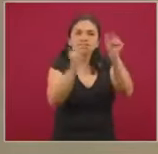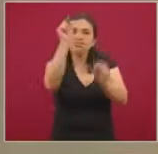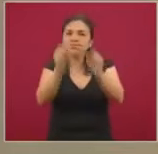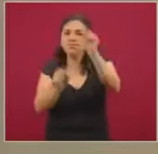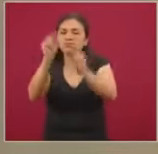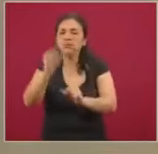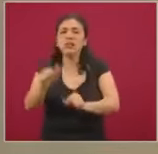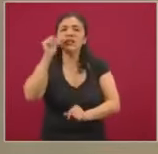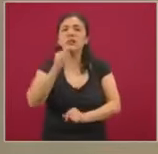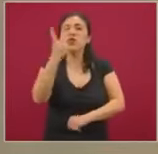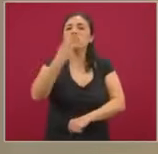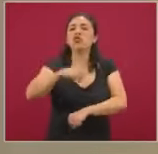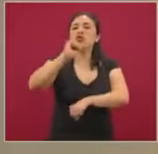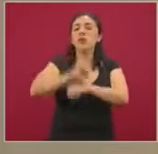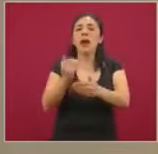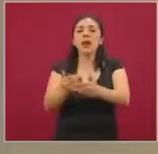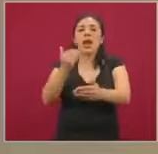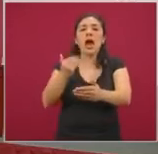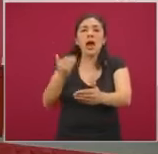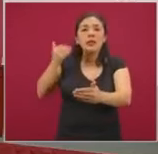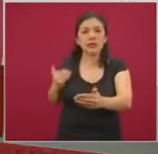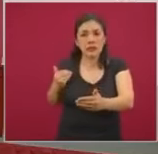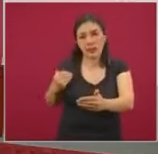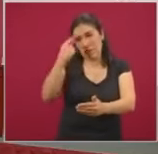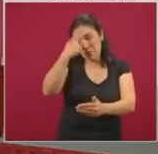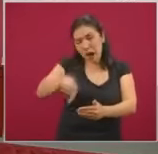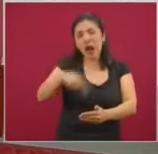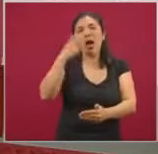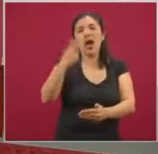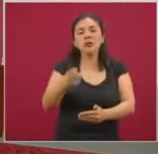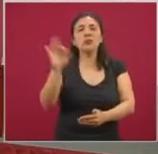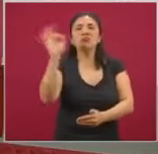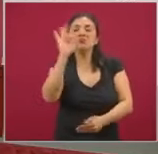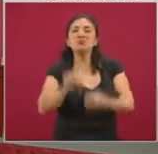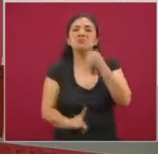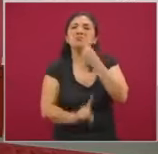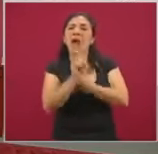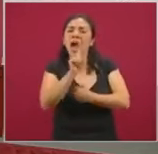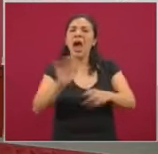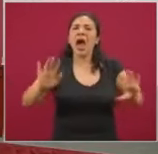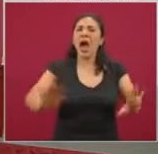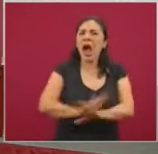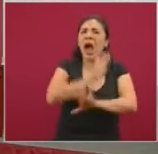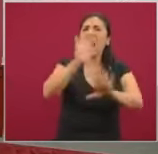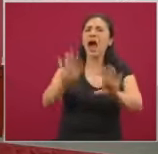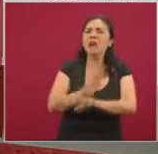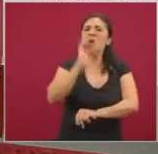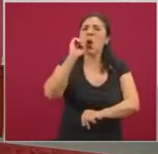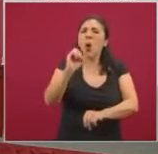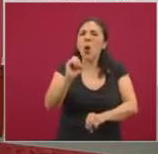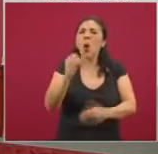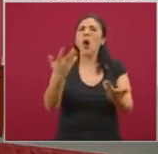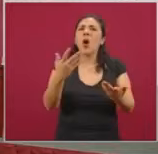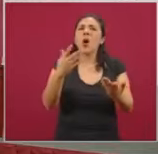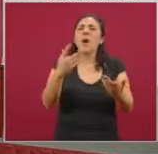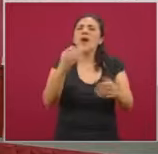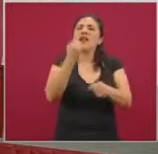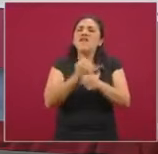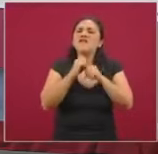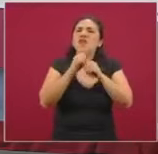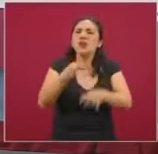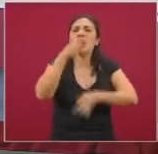con dos semanas hacia atrás la información para en su momento prevenir, limitar el sesgo